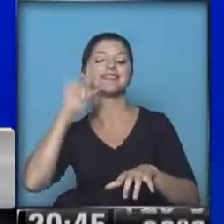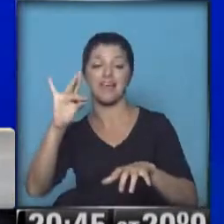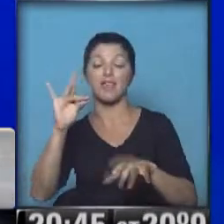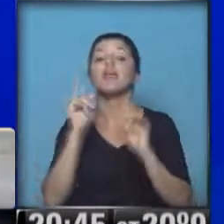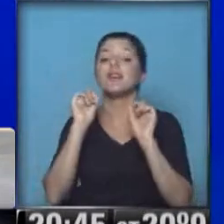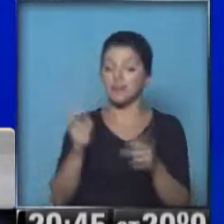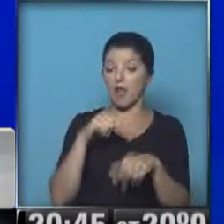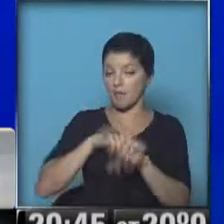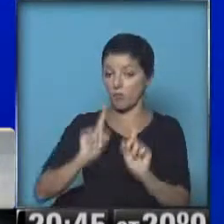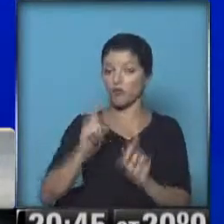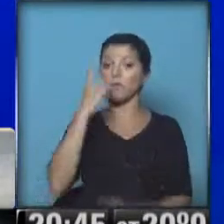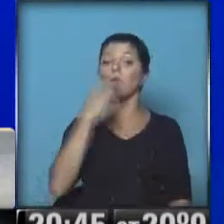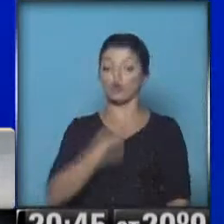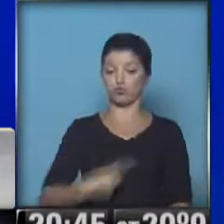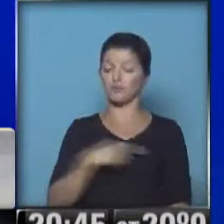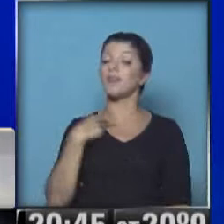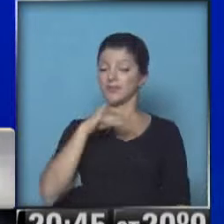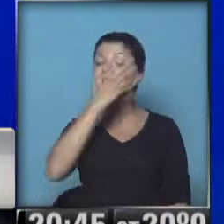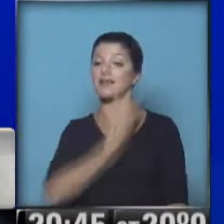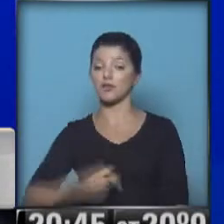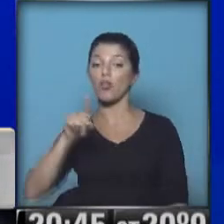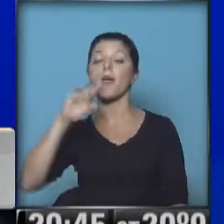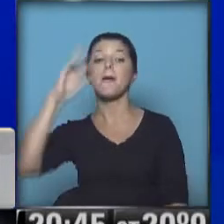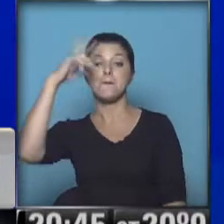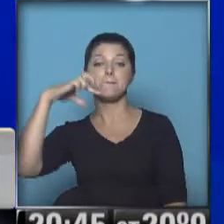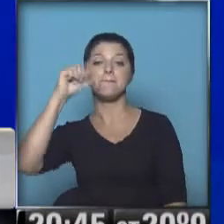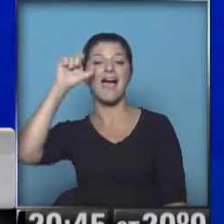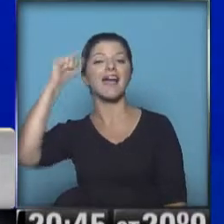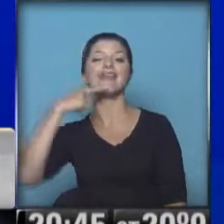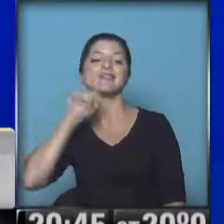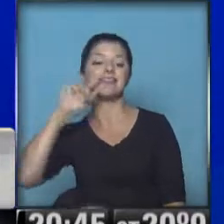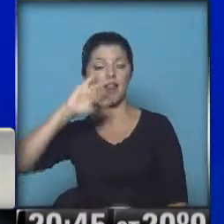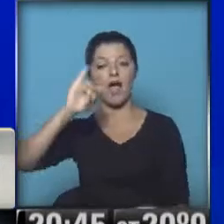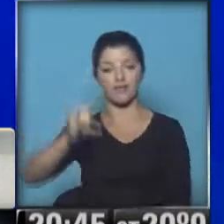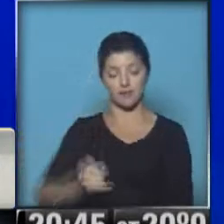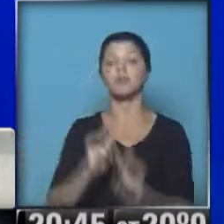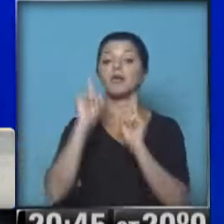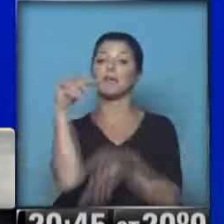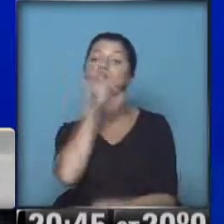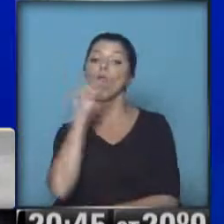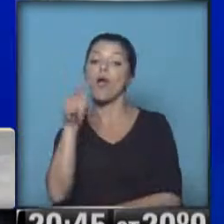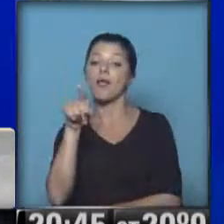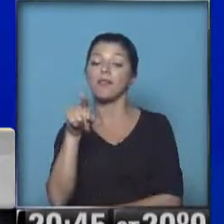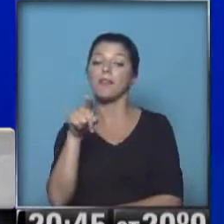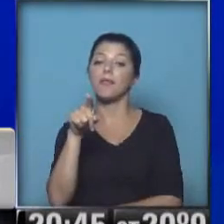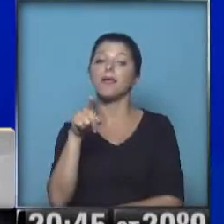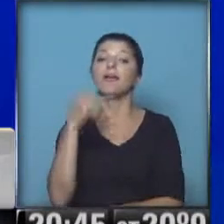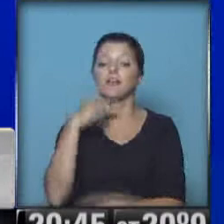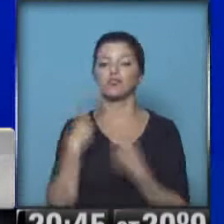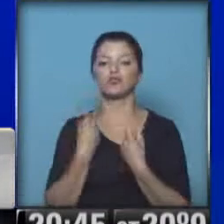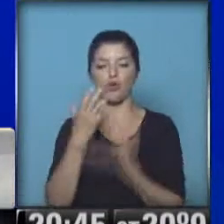al Estado de Palestina como el Estado independiente y además la Premio Nobel de la Paz, la niña pakistaní que decidió